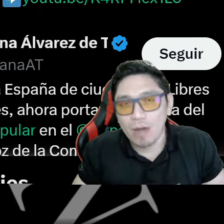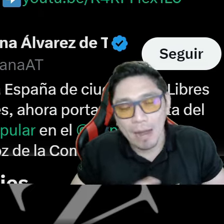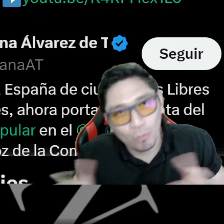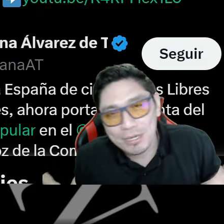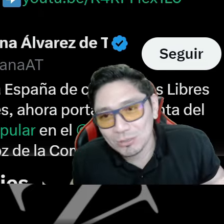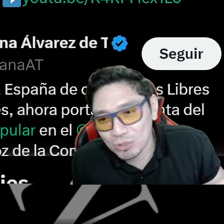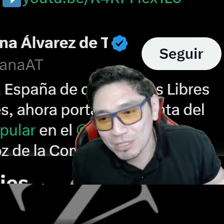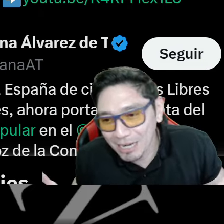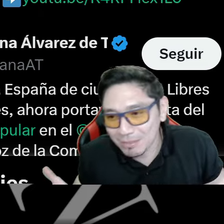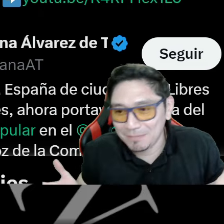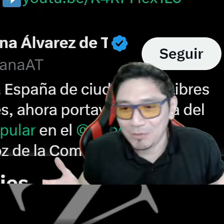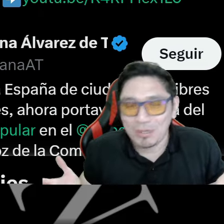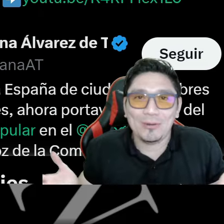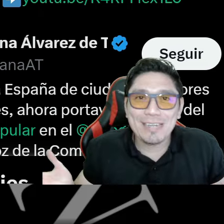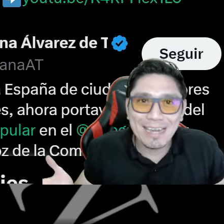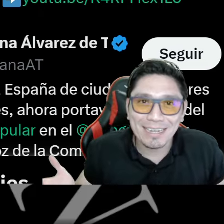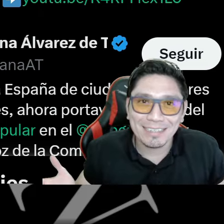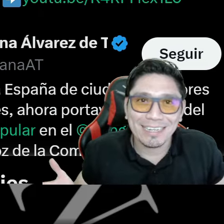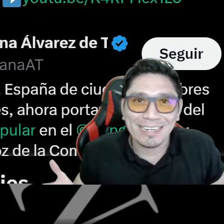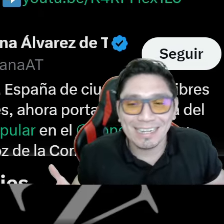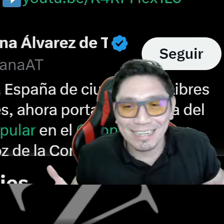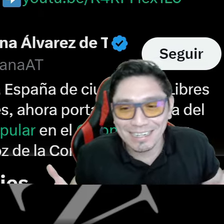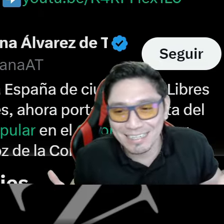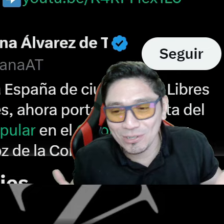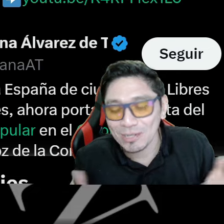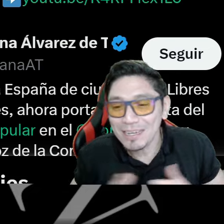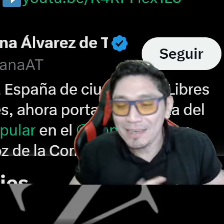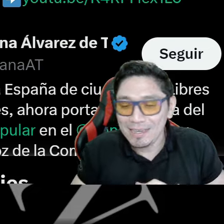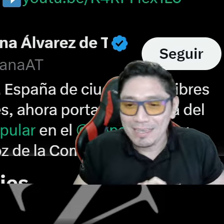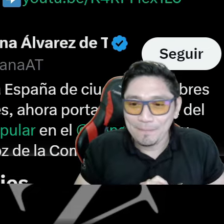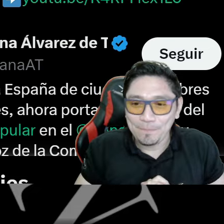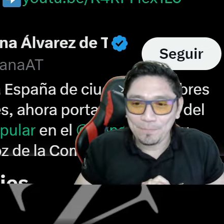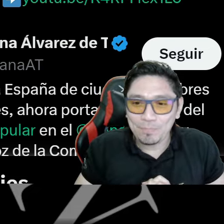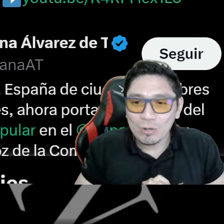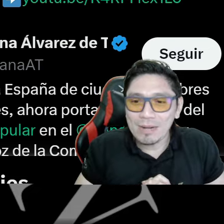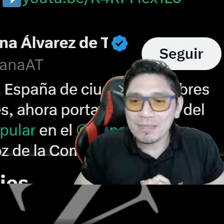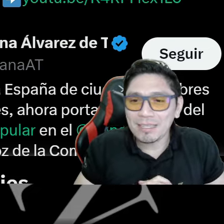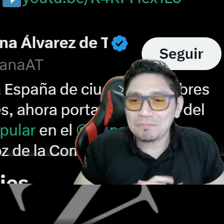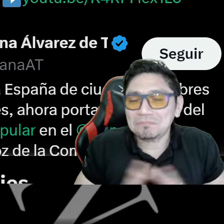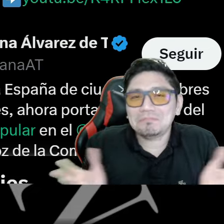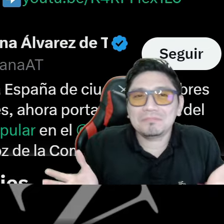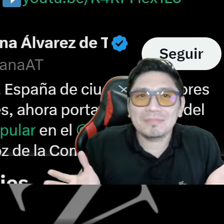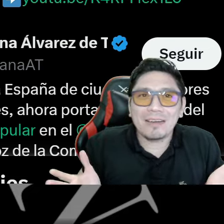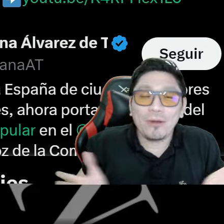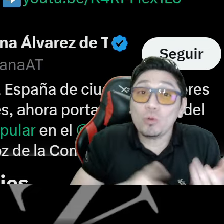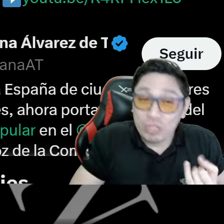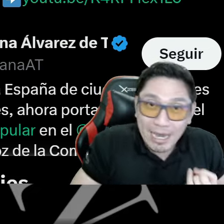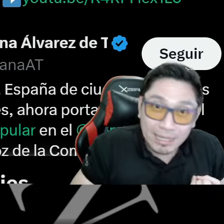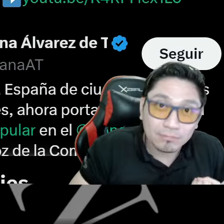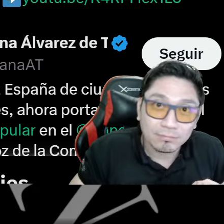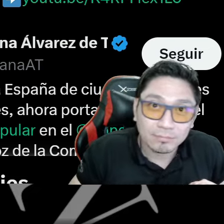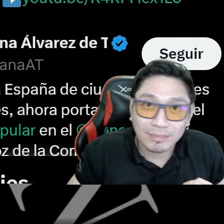pliego apoya a sochil Gálvez Aunque lo niegue el el el señor pero realmente fue